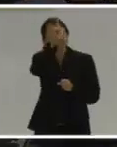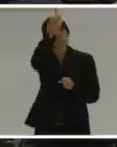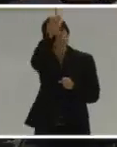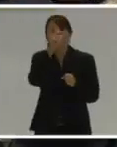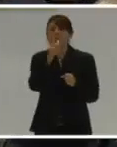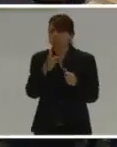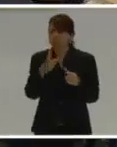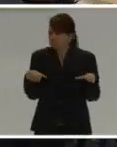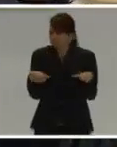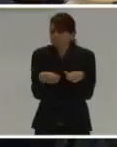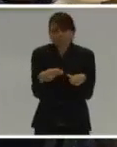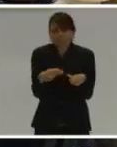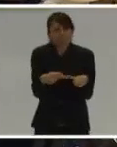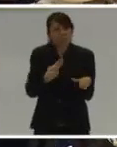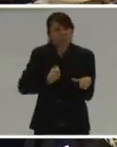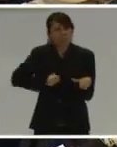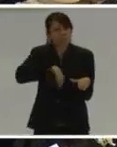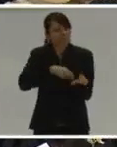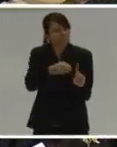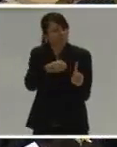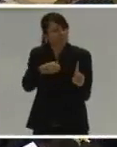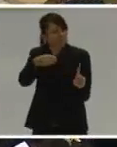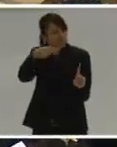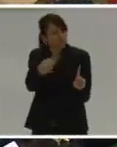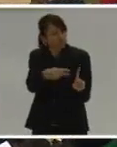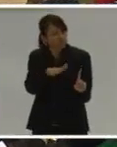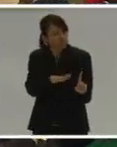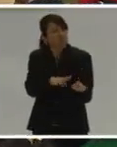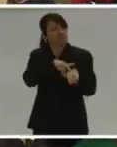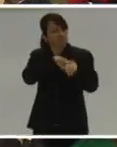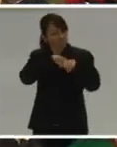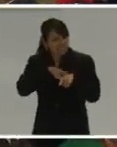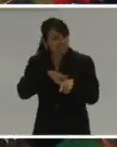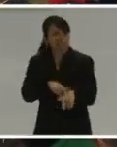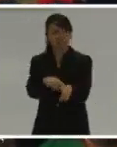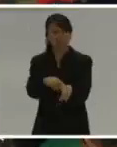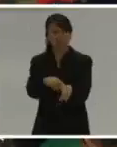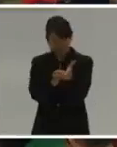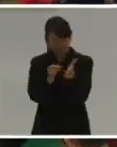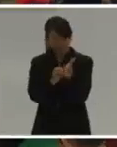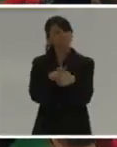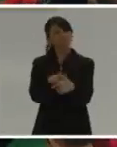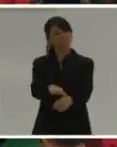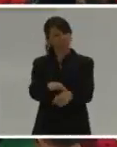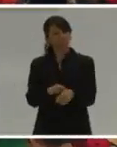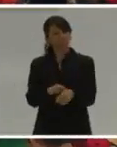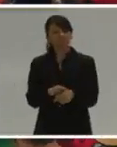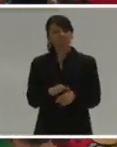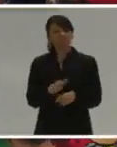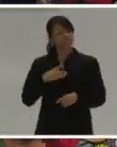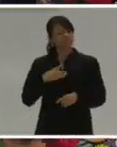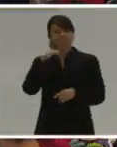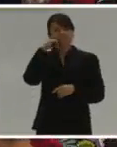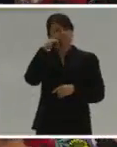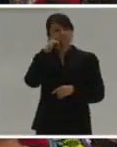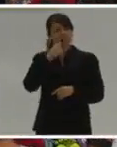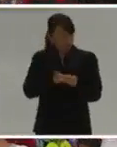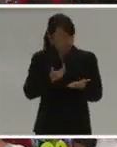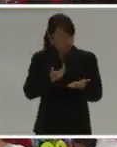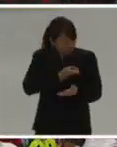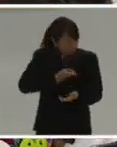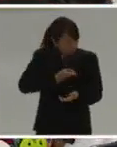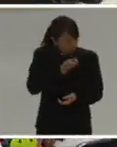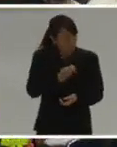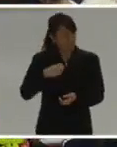debemos felicitarnos a pesar de tanta discriminación, a pesar de